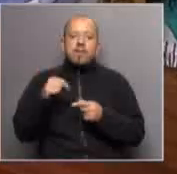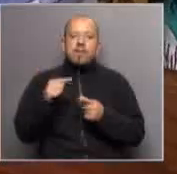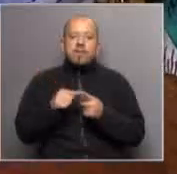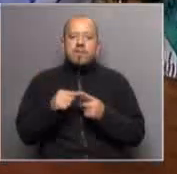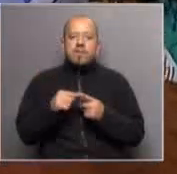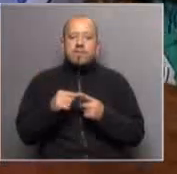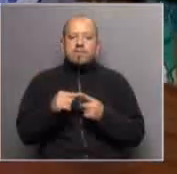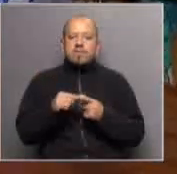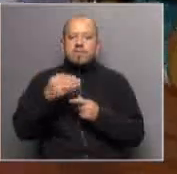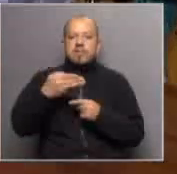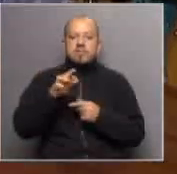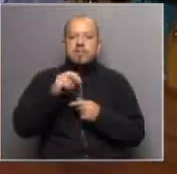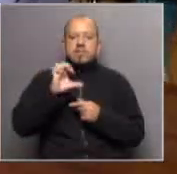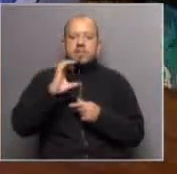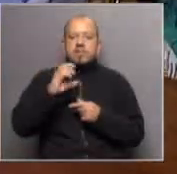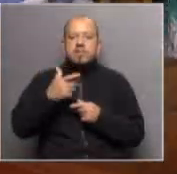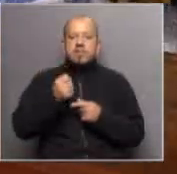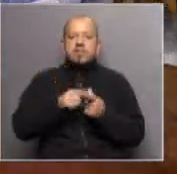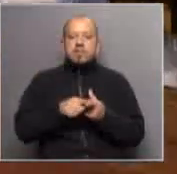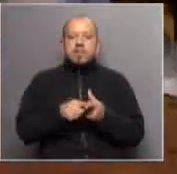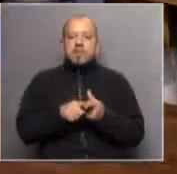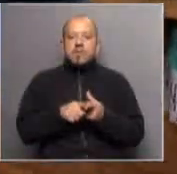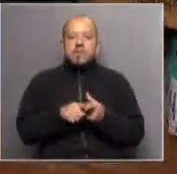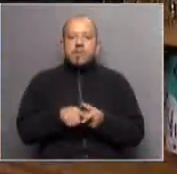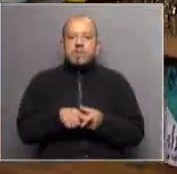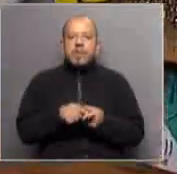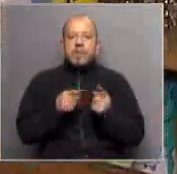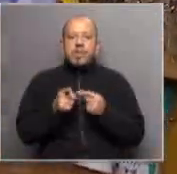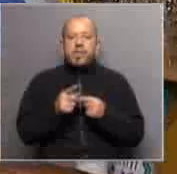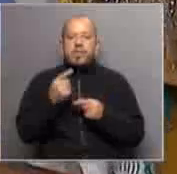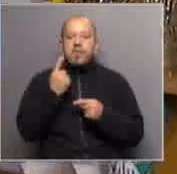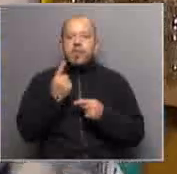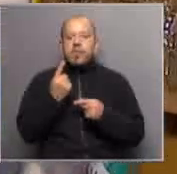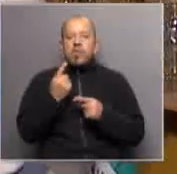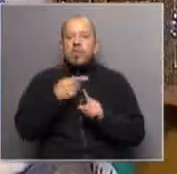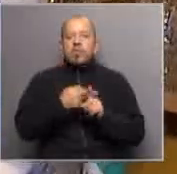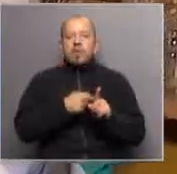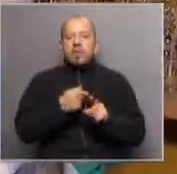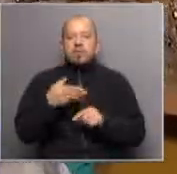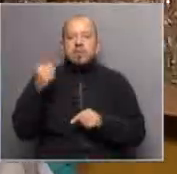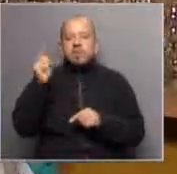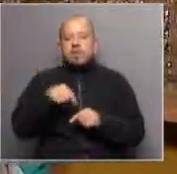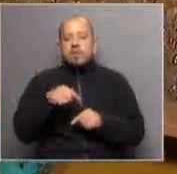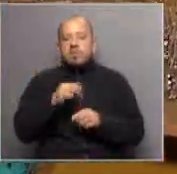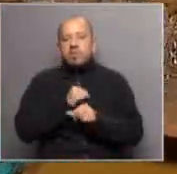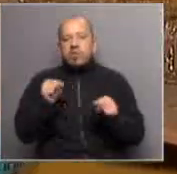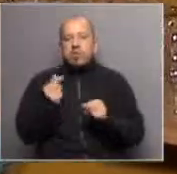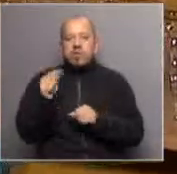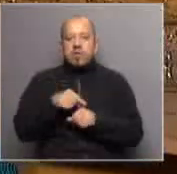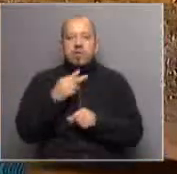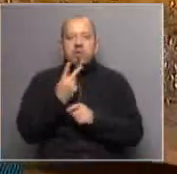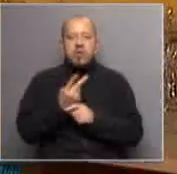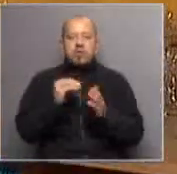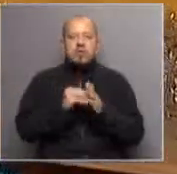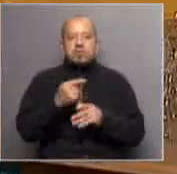venir a Brecha no es algo que puede ser una, necesita alguna salida del mes y me gasto. No, podés venir 2 veces por